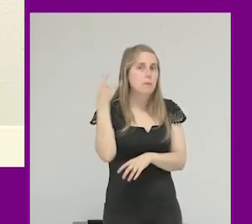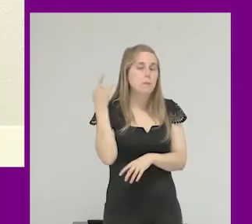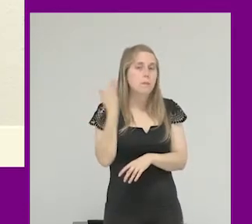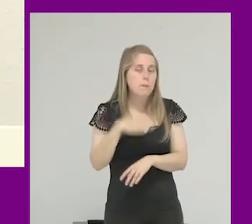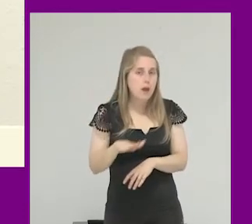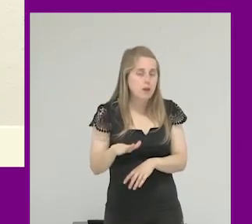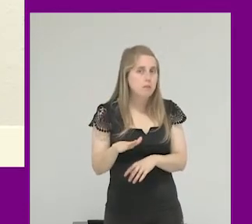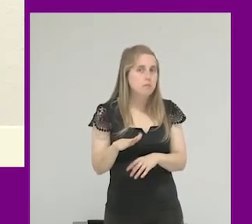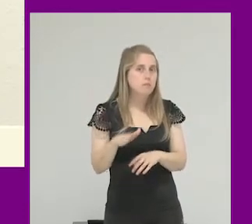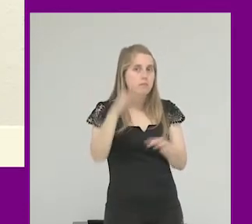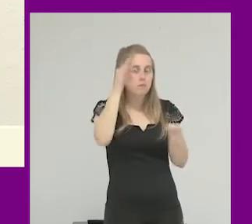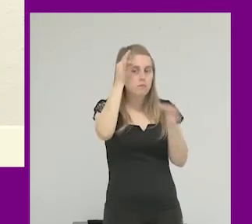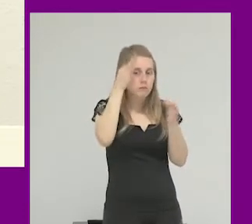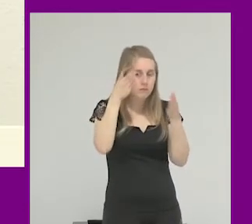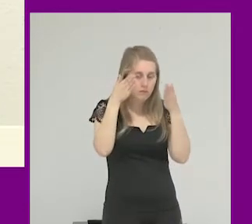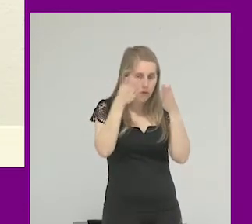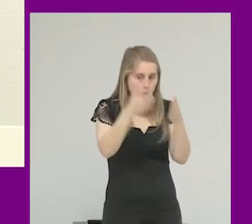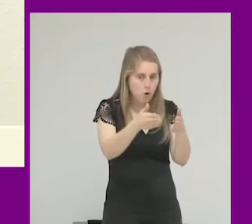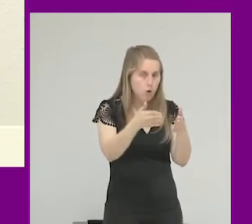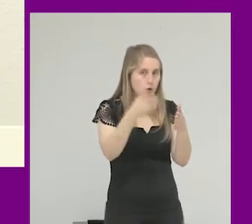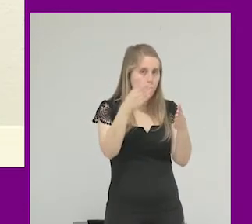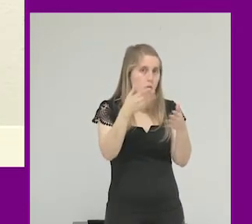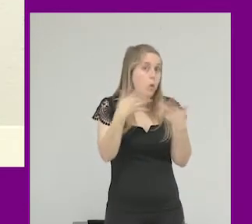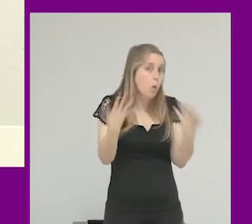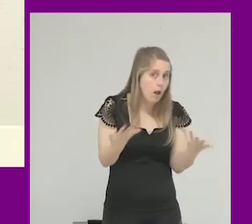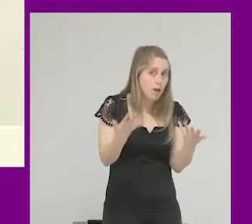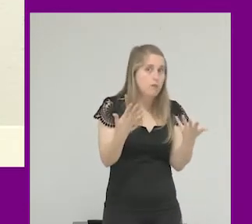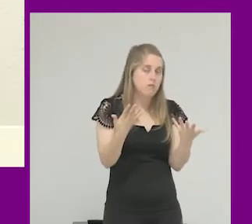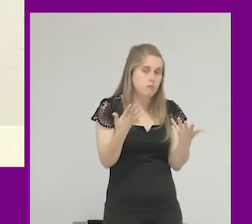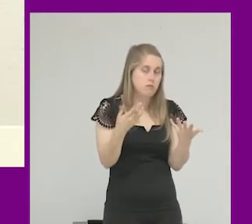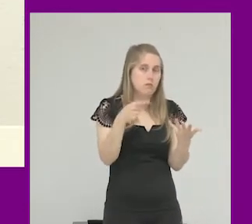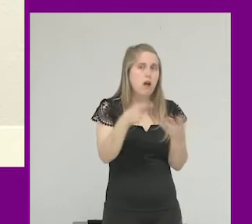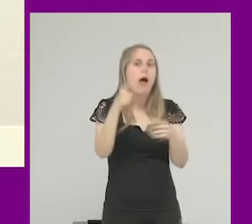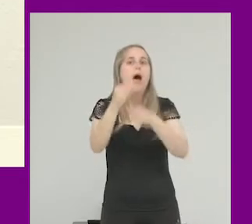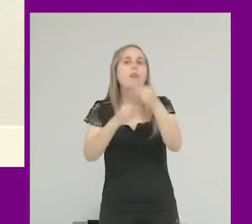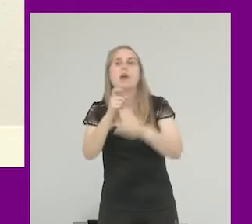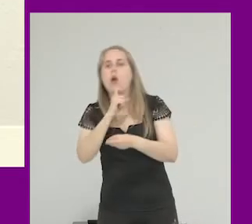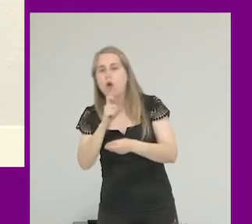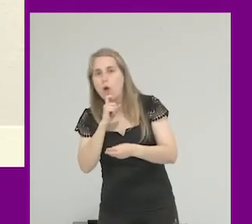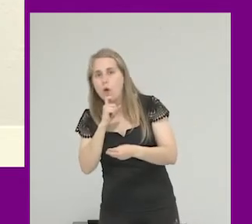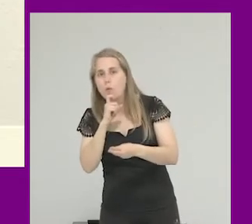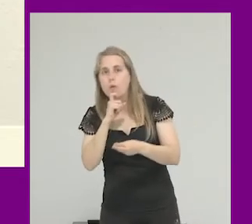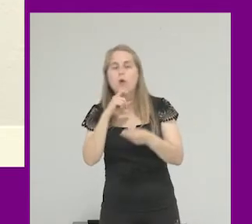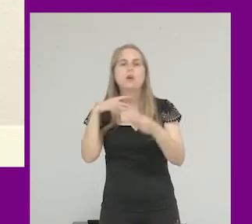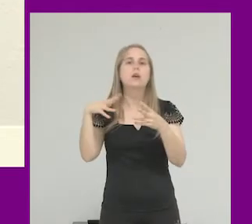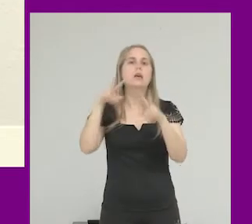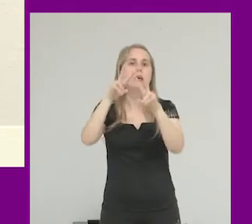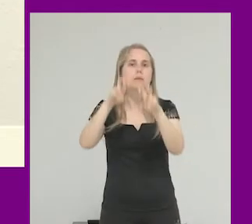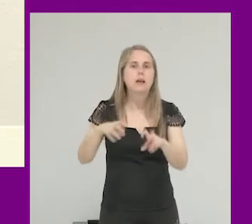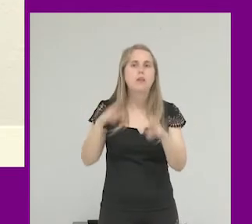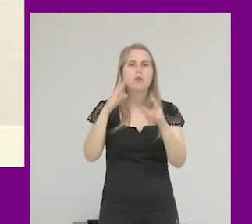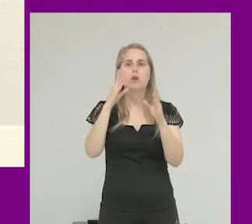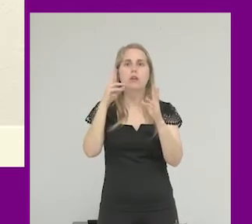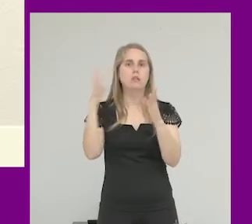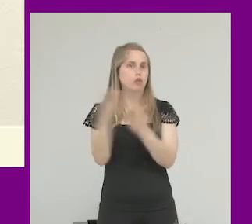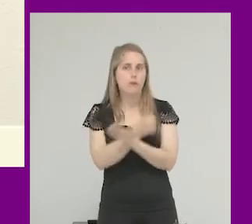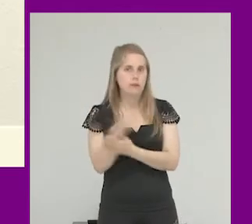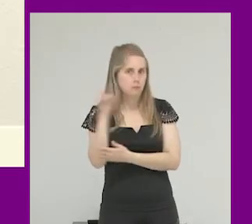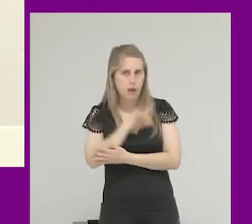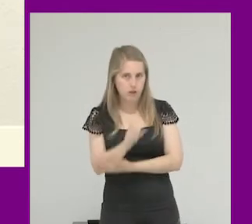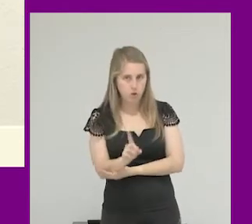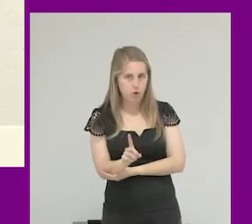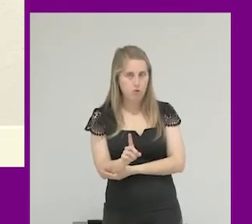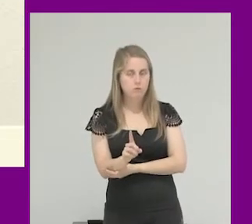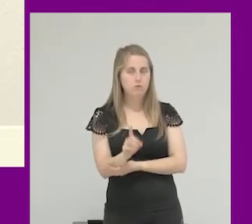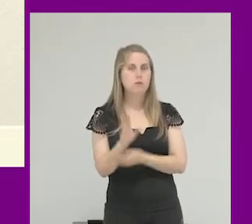concreta cuál es esa investigación, cómo se ha hecho, y no todas las investigaciones de esa materia son malas, ¿no?